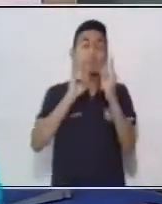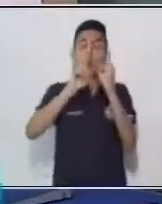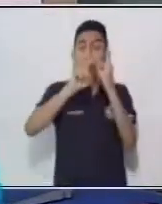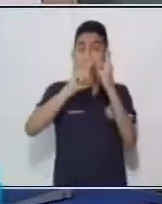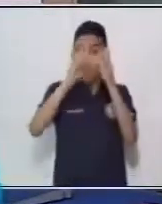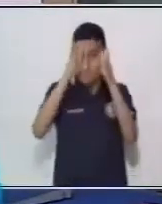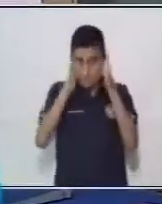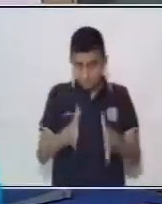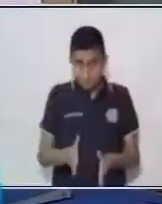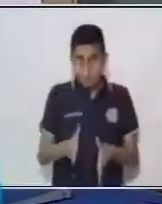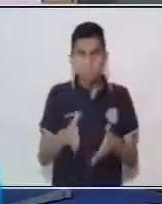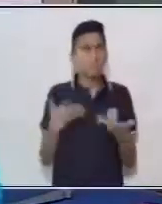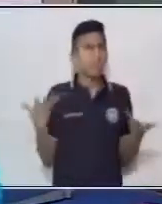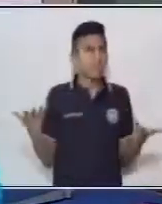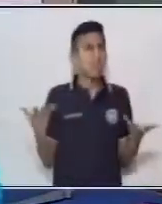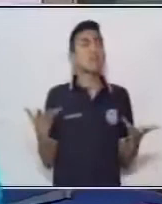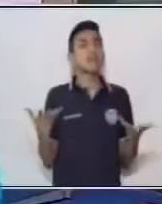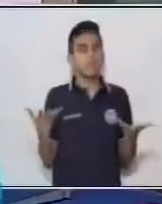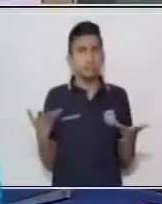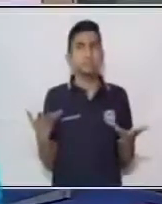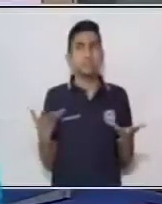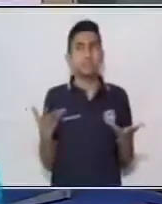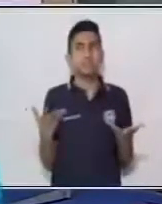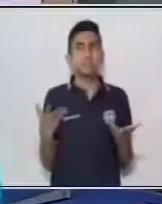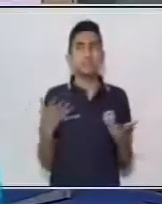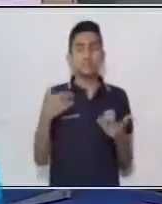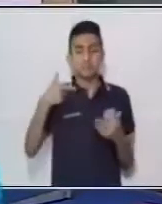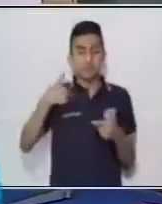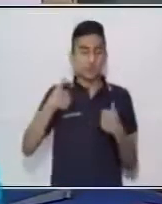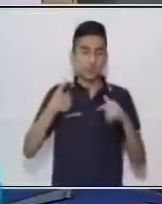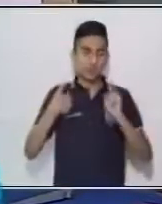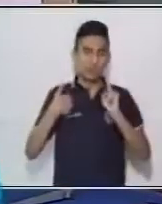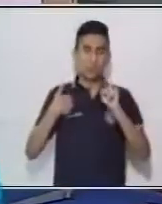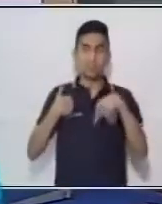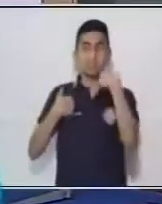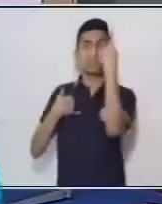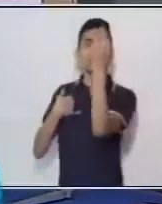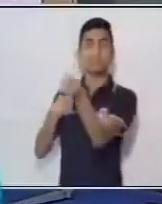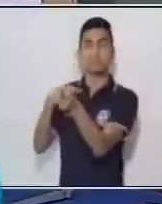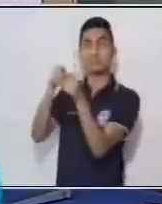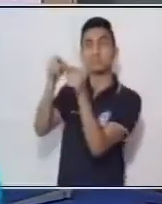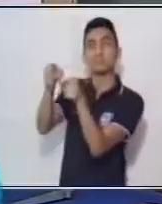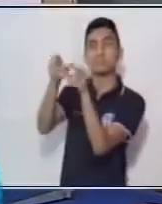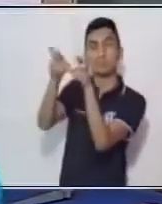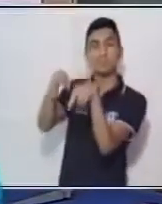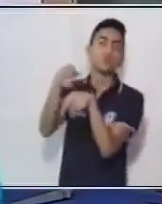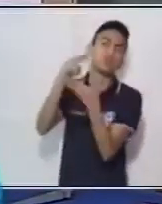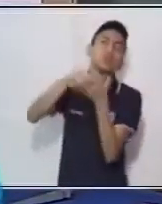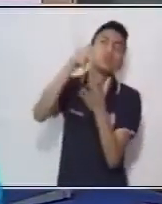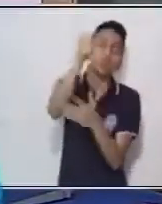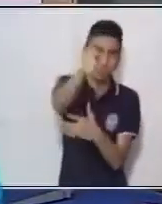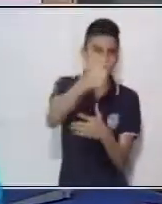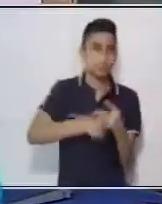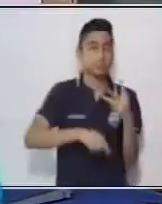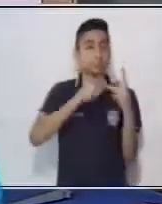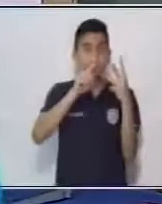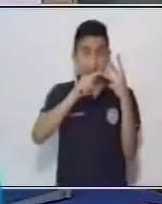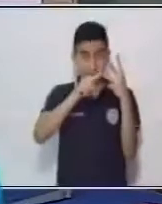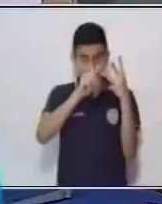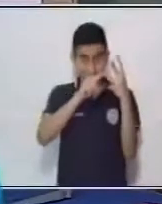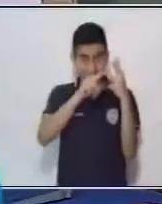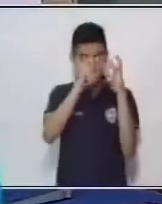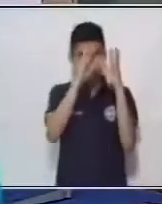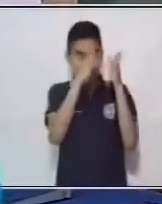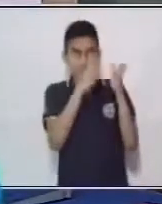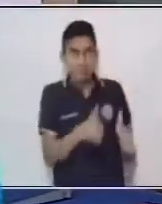segunda persona se refiere a quien me está escuchando, tú. Y la tercera persona se refiere a